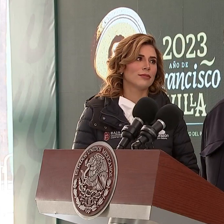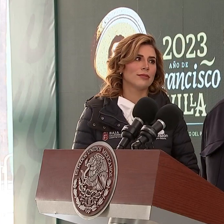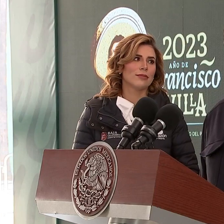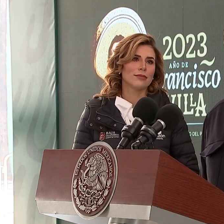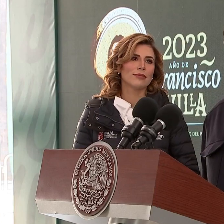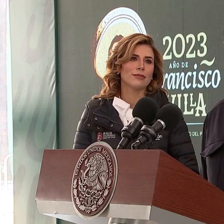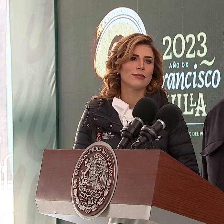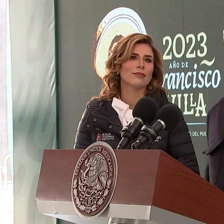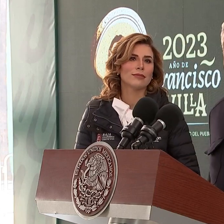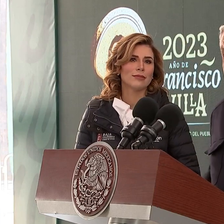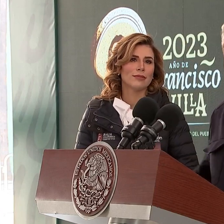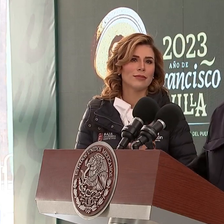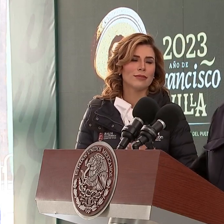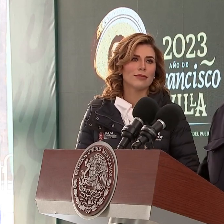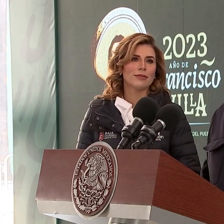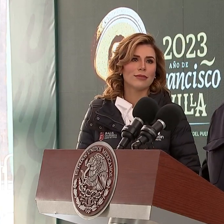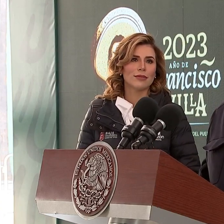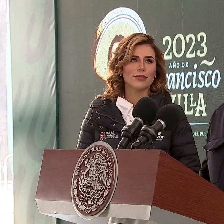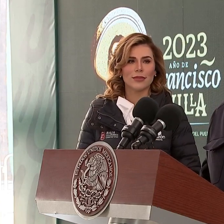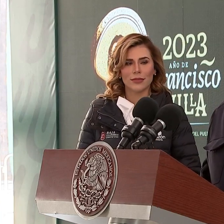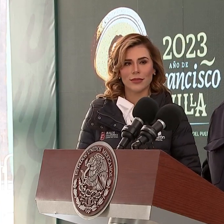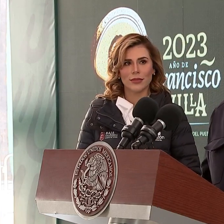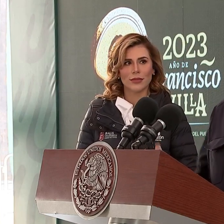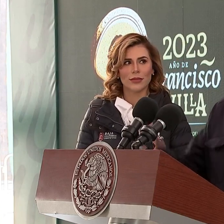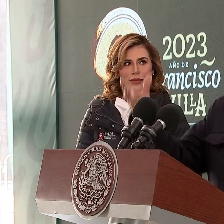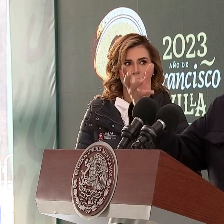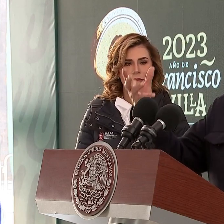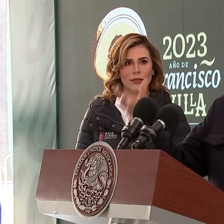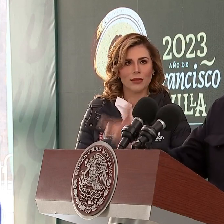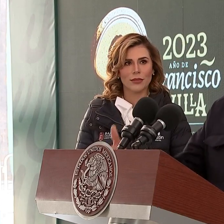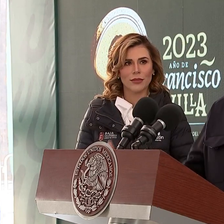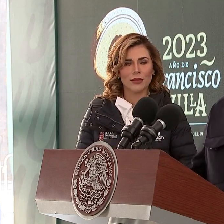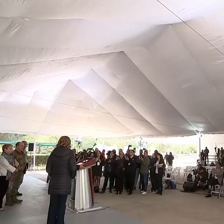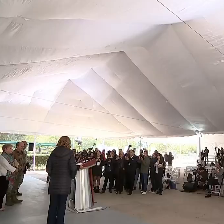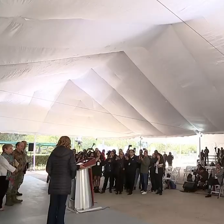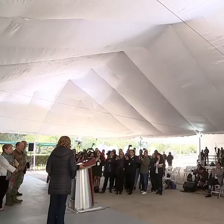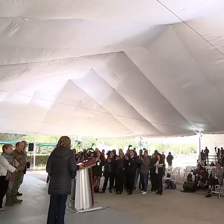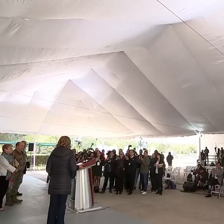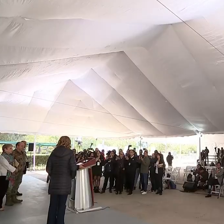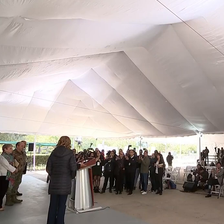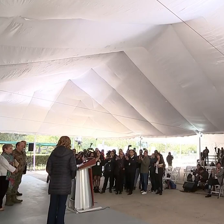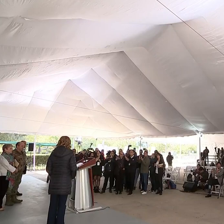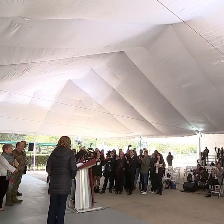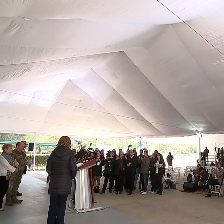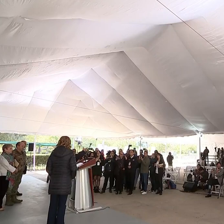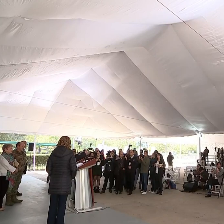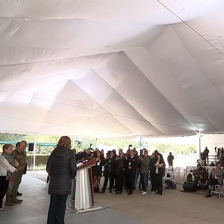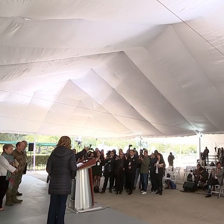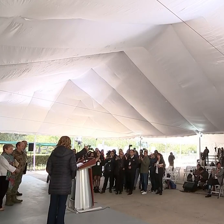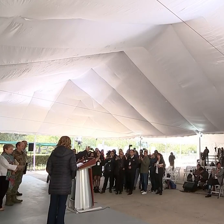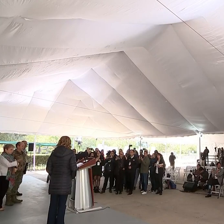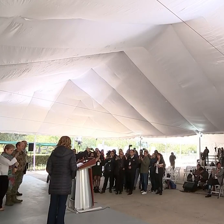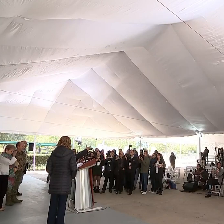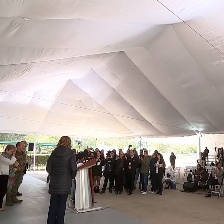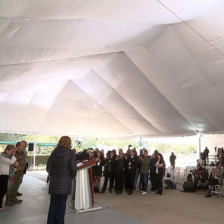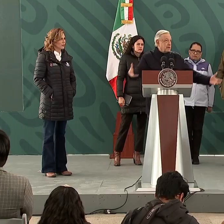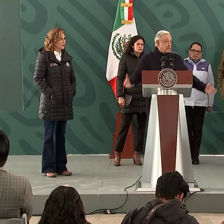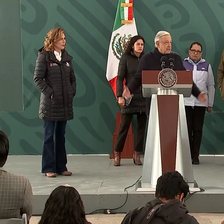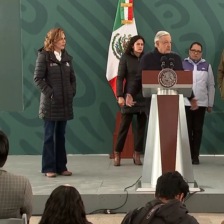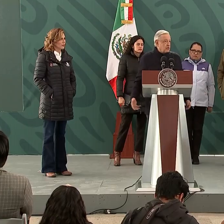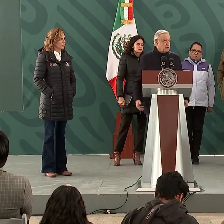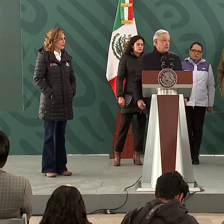obreros y por eso eh No hay que estar pensando resolver el